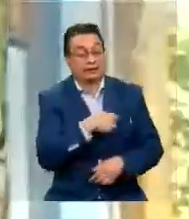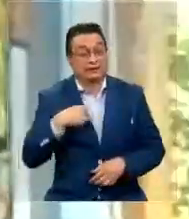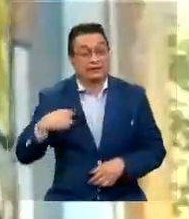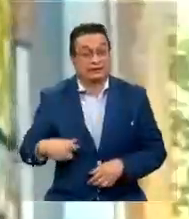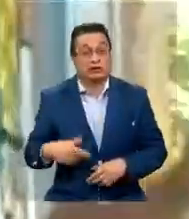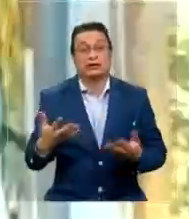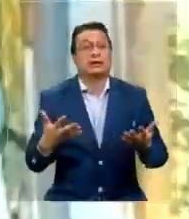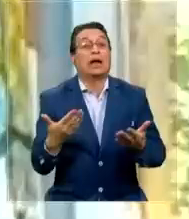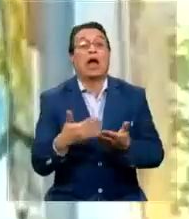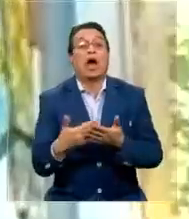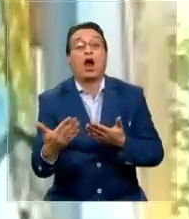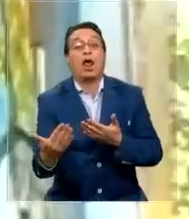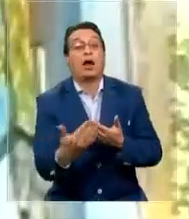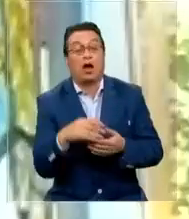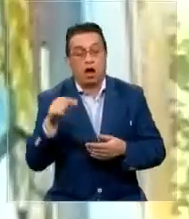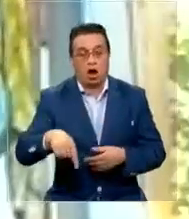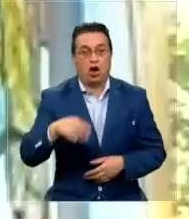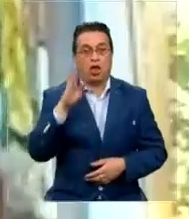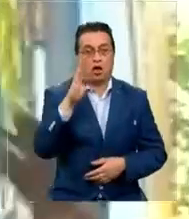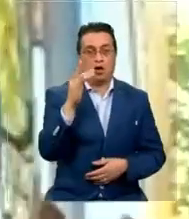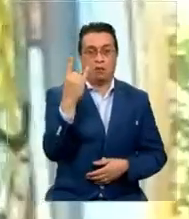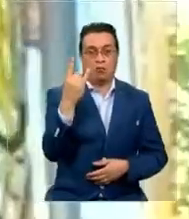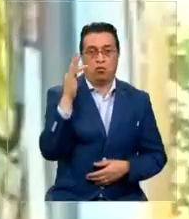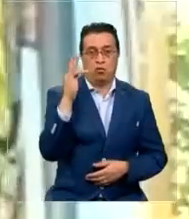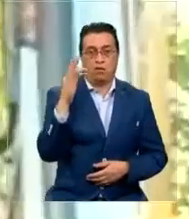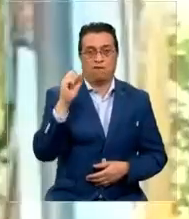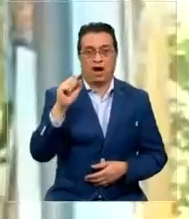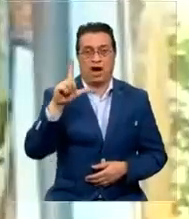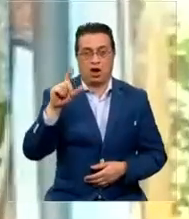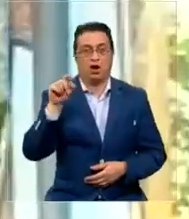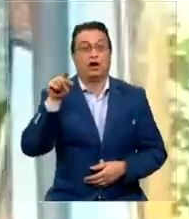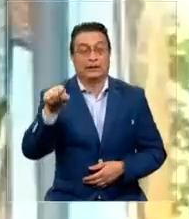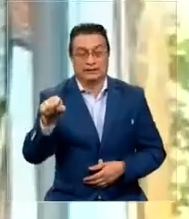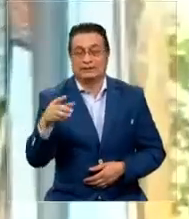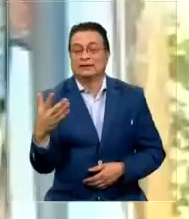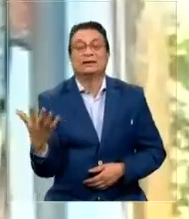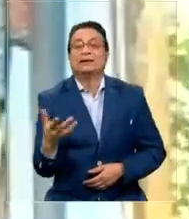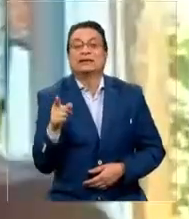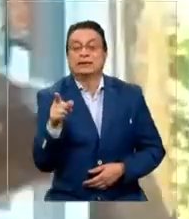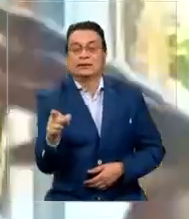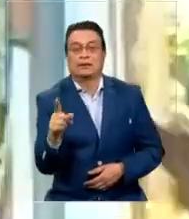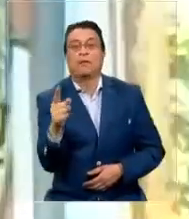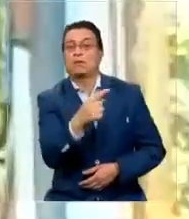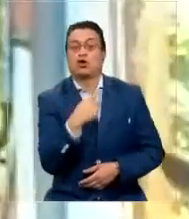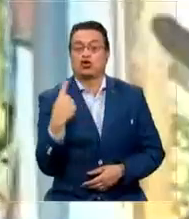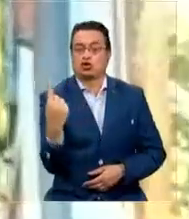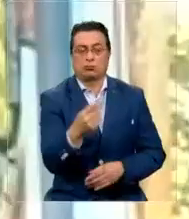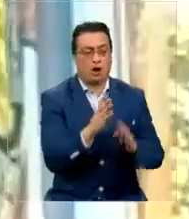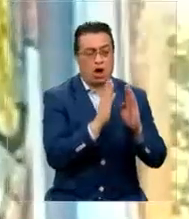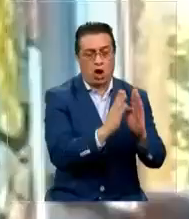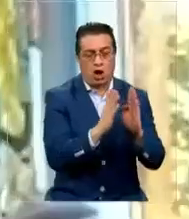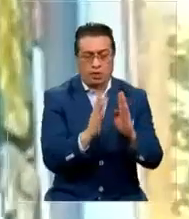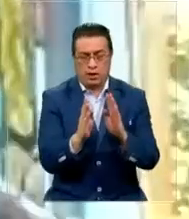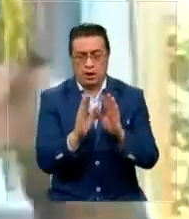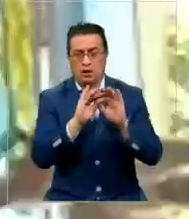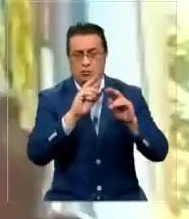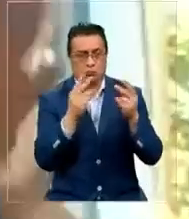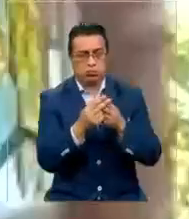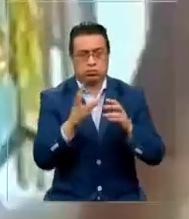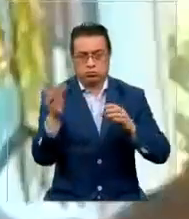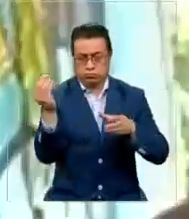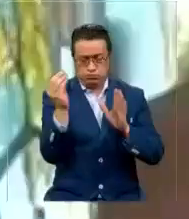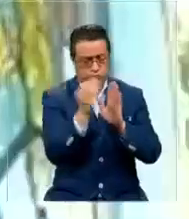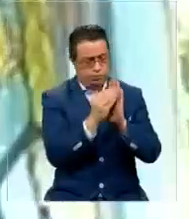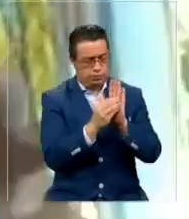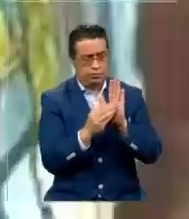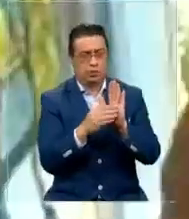Y ahora es cuando viene el búfalo. El búfalo es un signo que todo lo ordena, lo organiza, lo